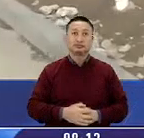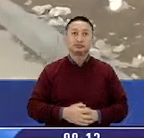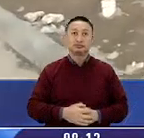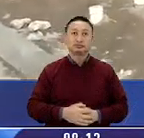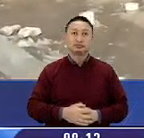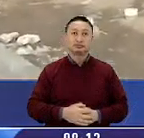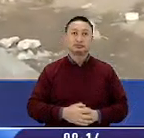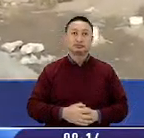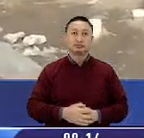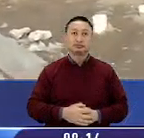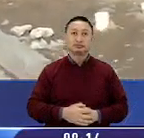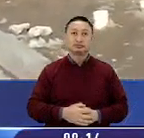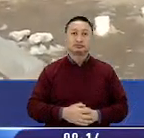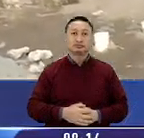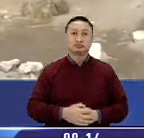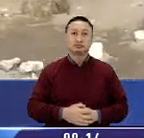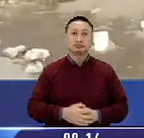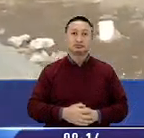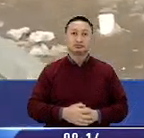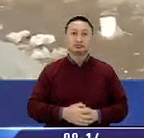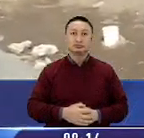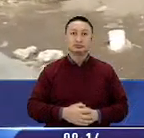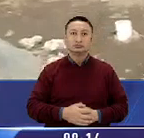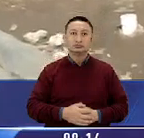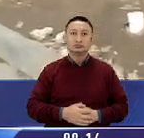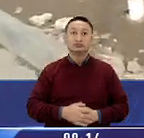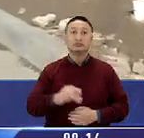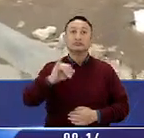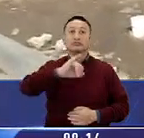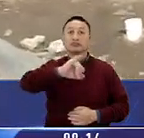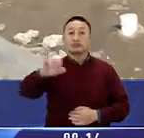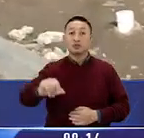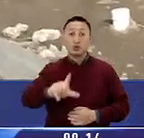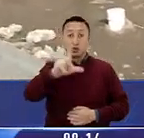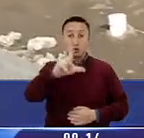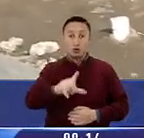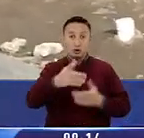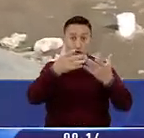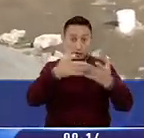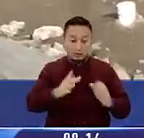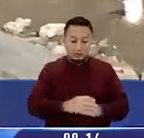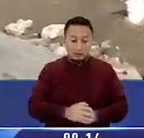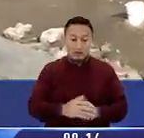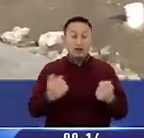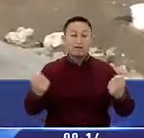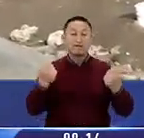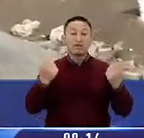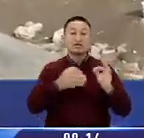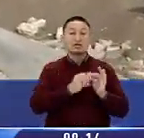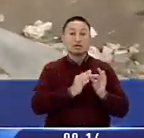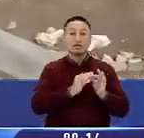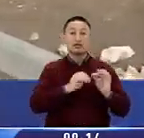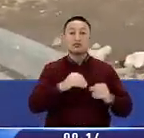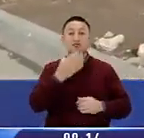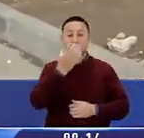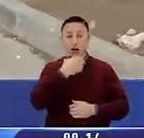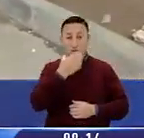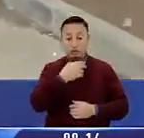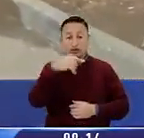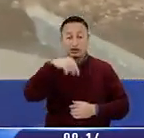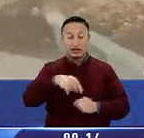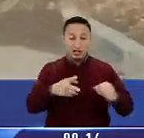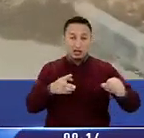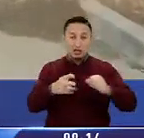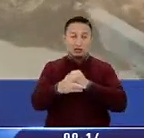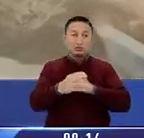Estamos finalizando la obra para finales de julio. La gran inauguración para las fiestas de Calderón, en agosto, comienzos de agosto, tenemos las fiestas